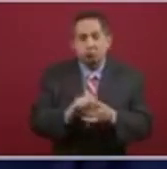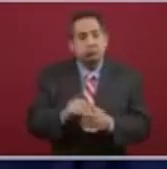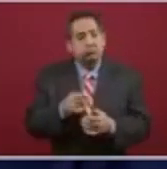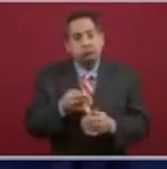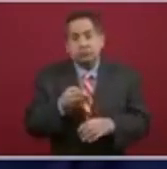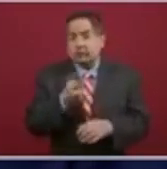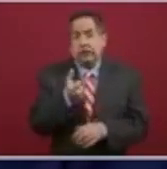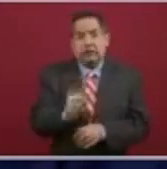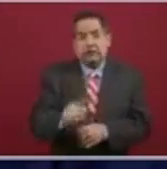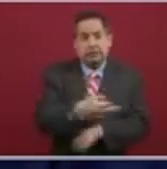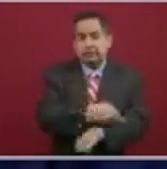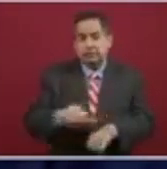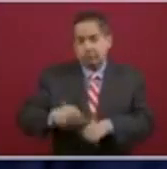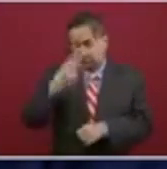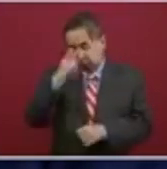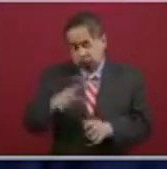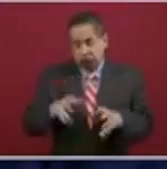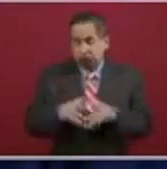solidaria.